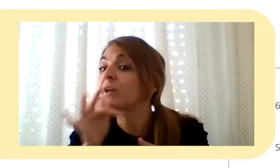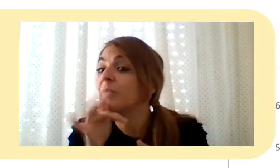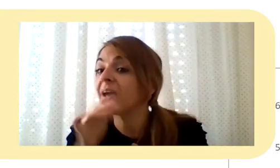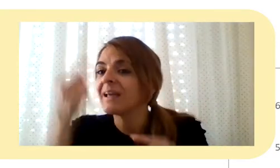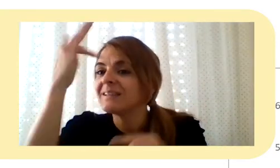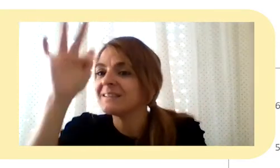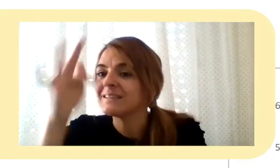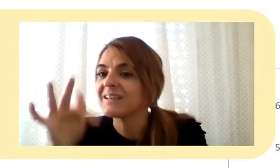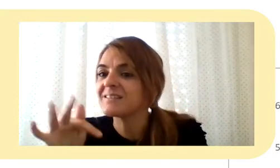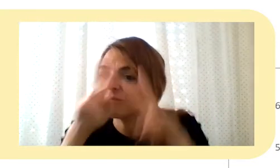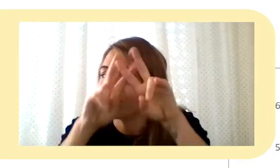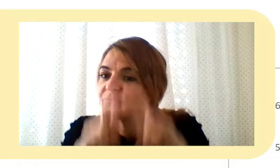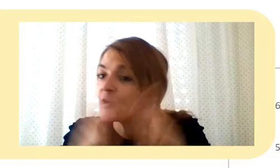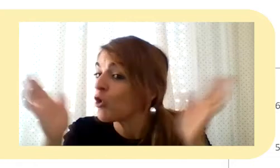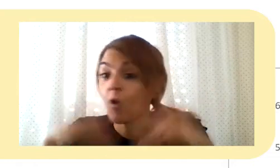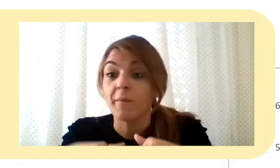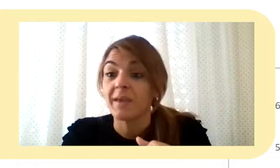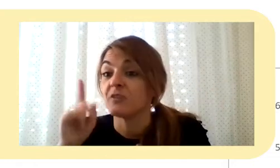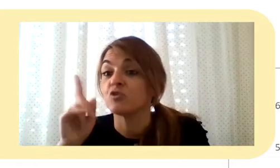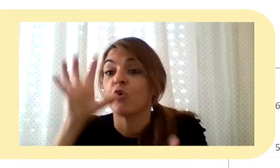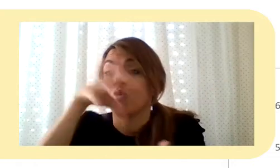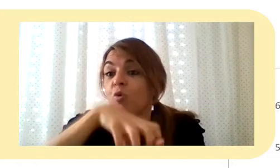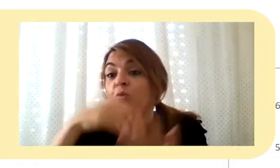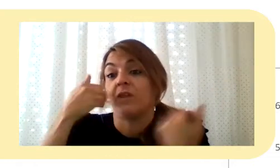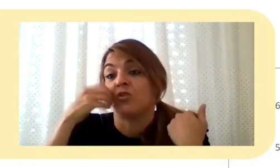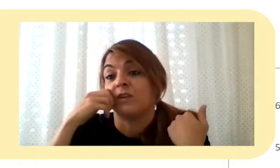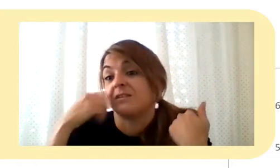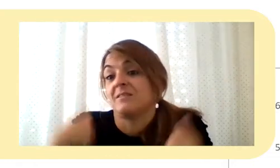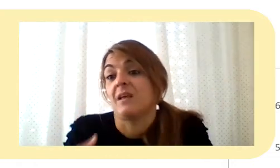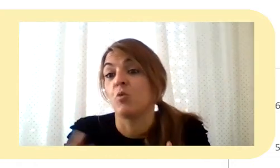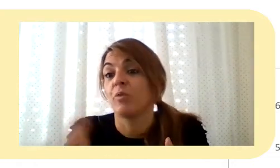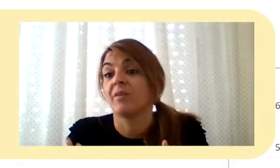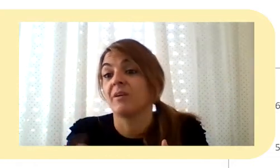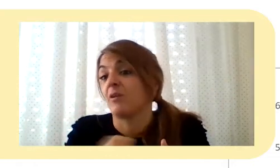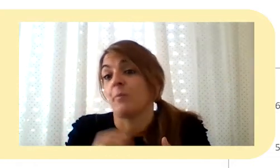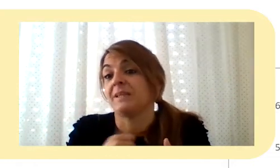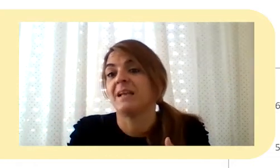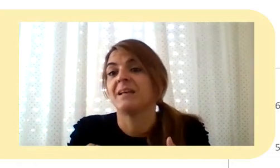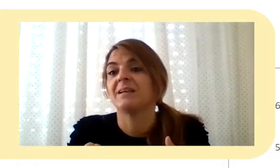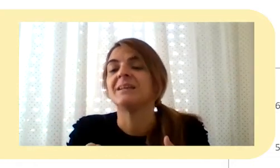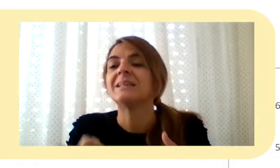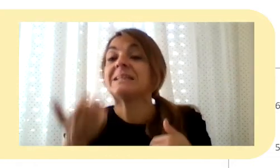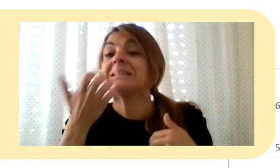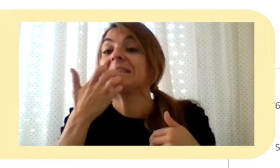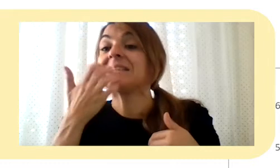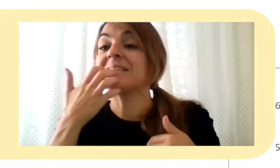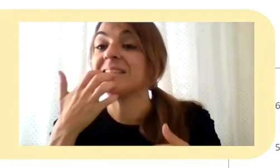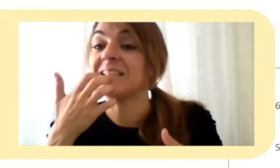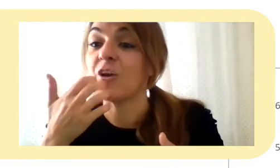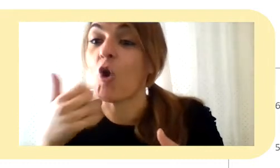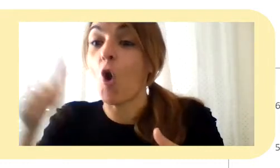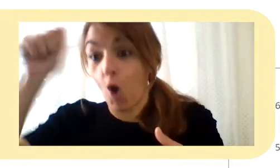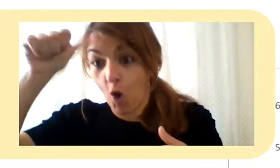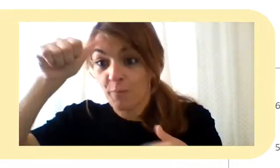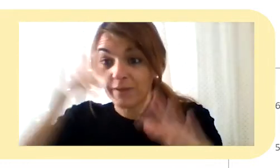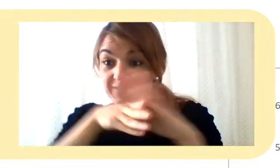diagnósticos nada más que en los centros sanitarios y en concreto los hospitales, una vez que ingresan más hombres que mujeres, a ellos